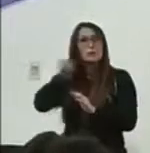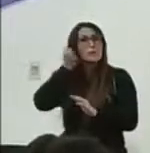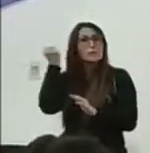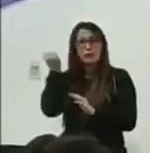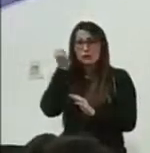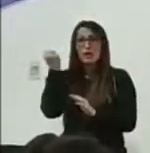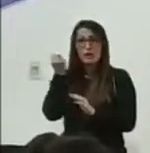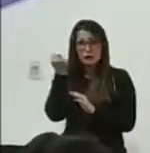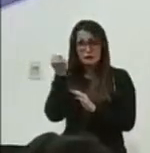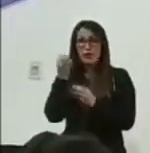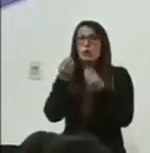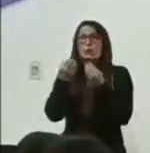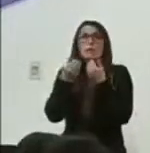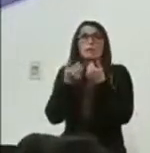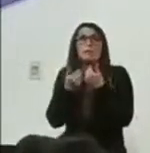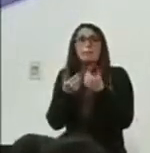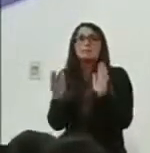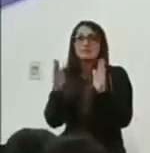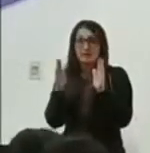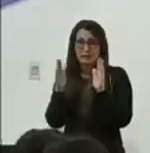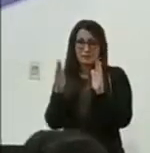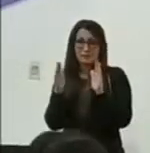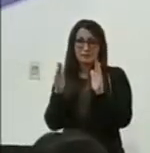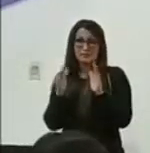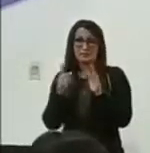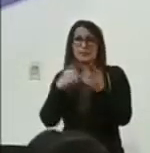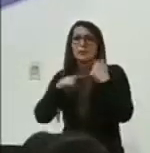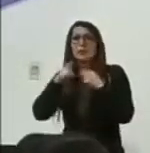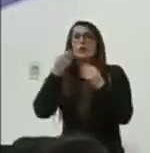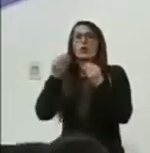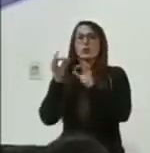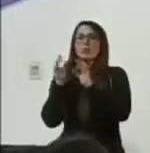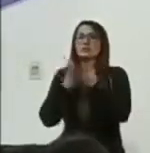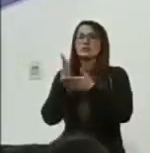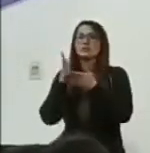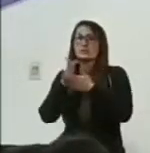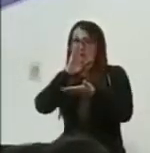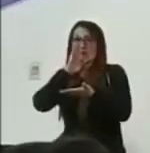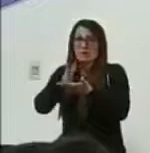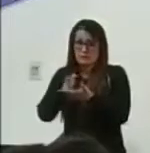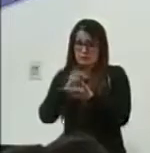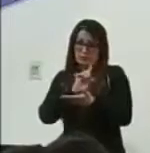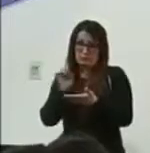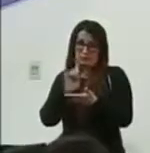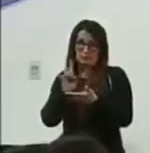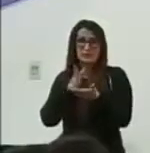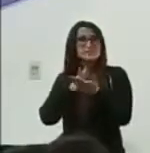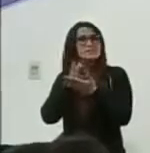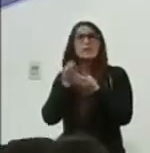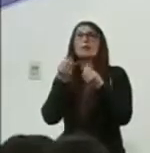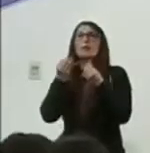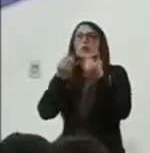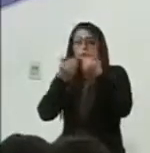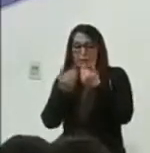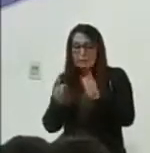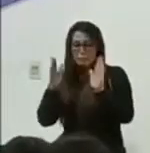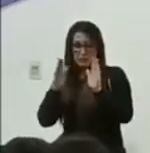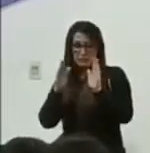clave, como un punto de partida, pero no un punto de llegada, como un punto de